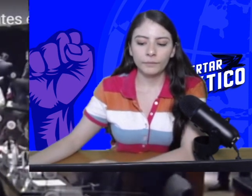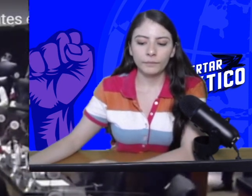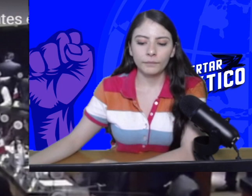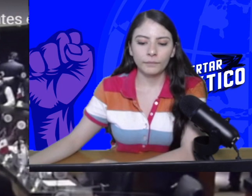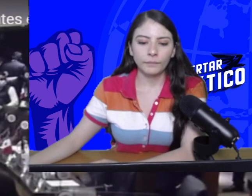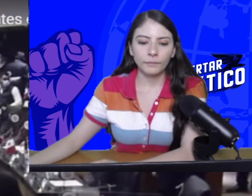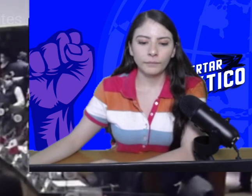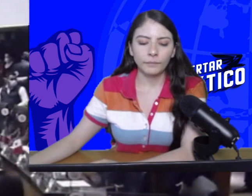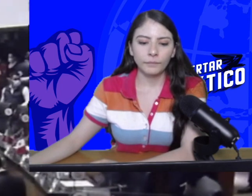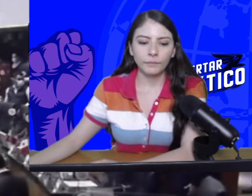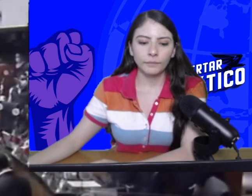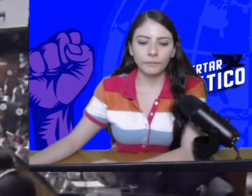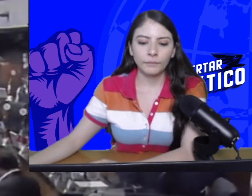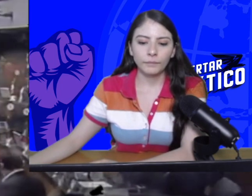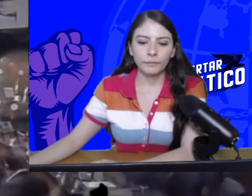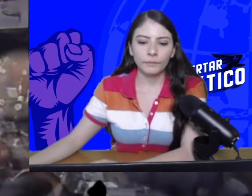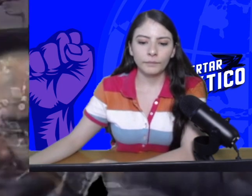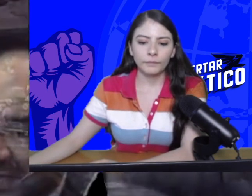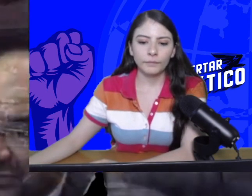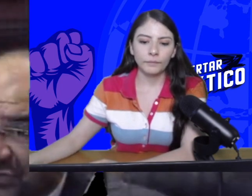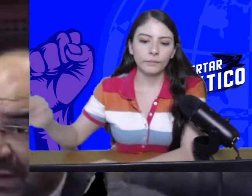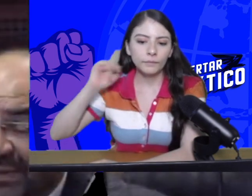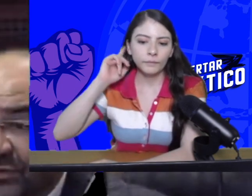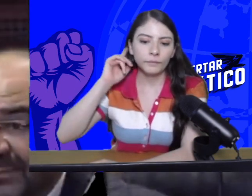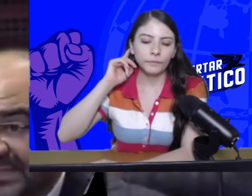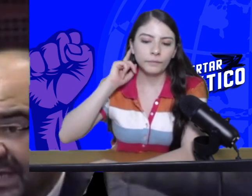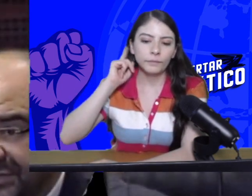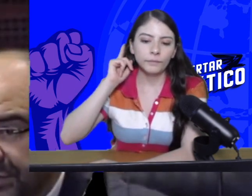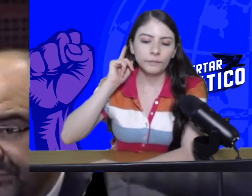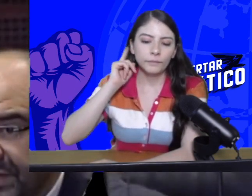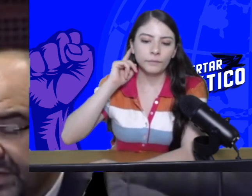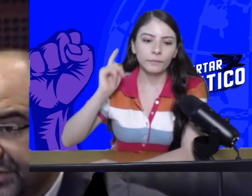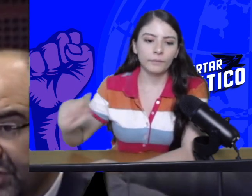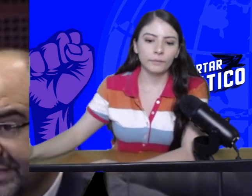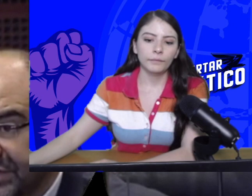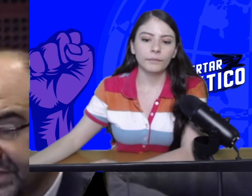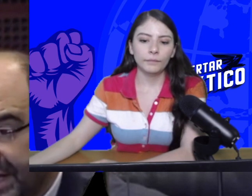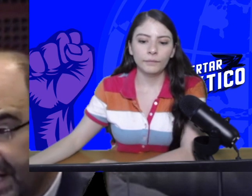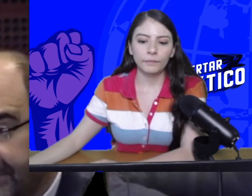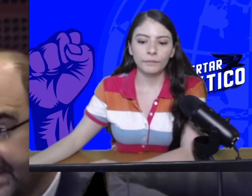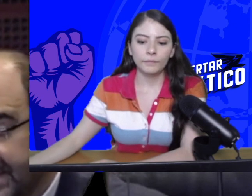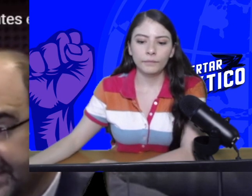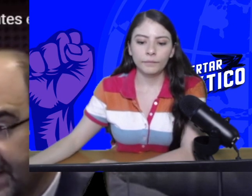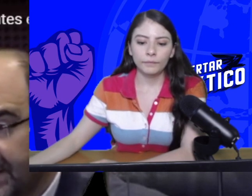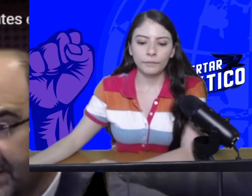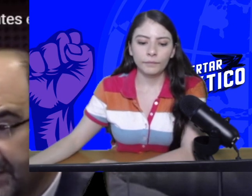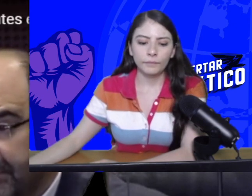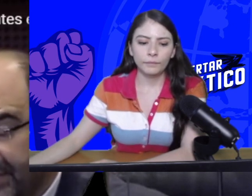Unidos. 173 congresistas en Estados Unidos han pedido una investigación. Yo le solicitaría,